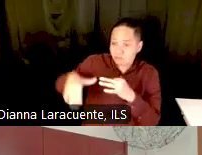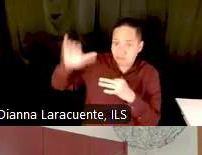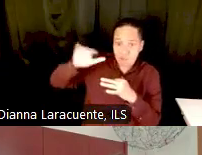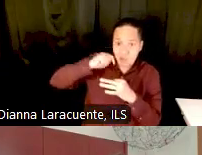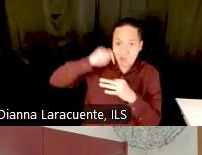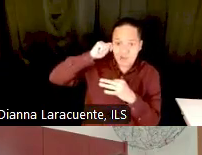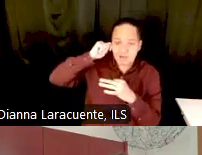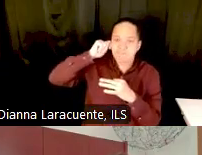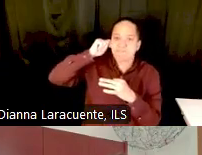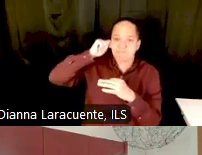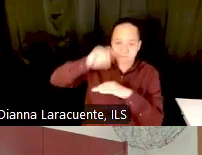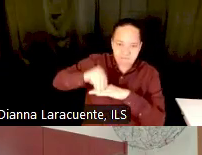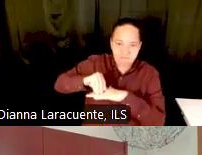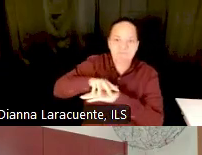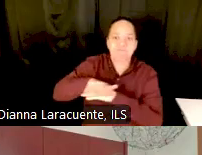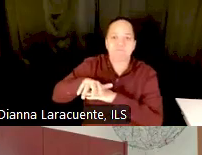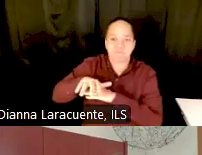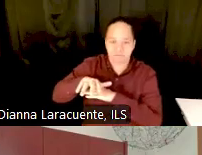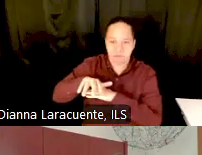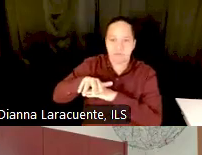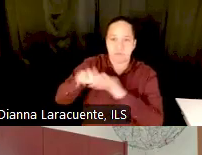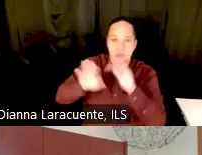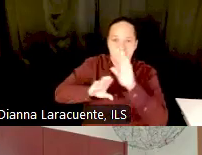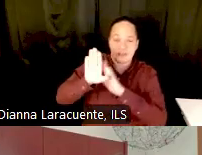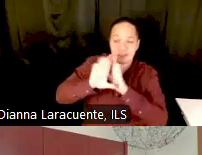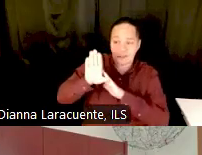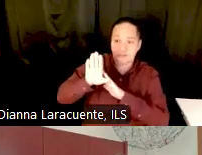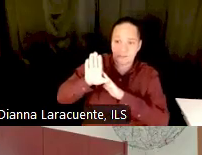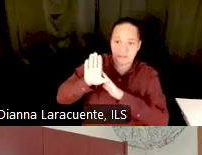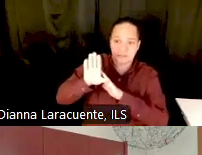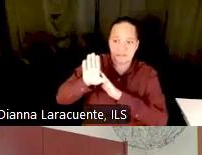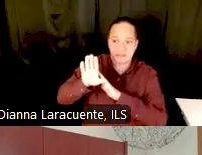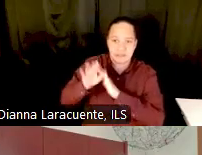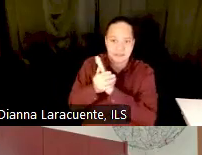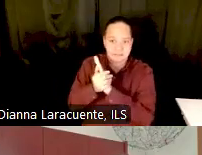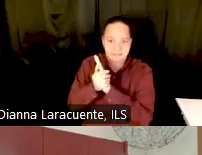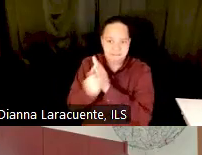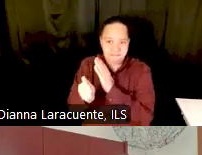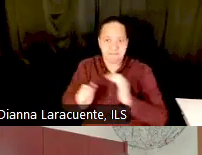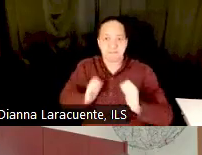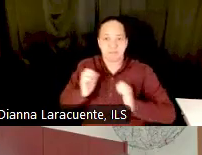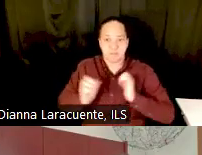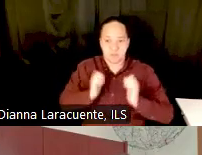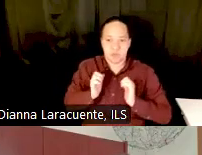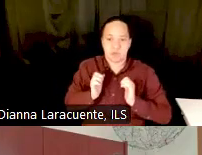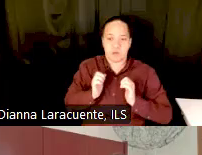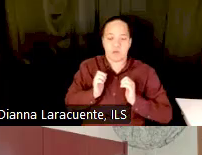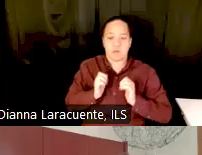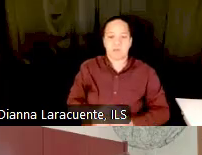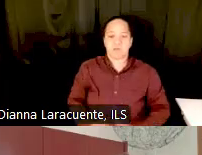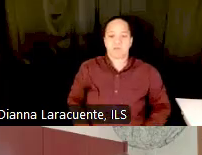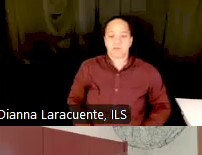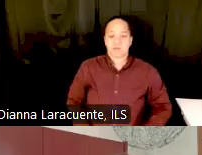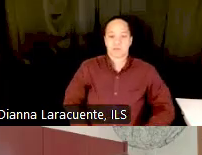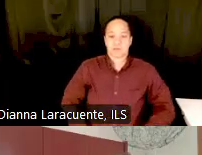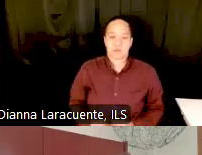a influir en el desarrollo de estas destrezas emocionales y de solución de